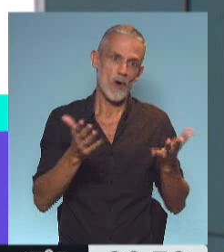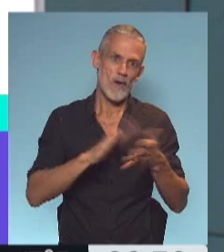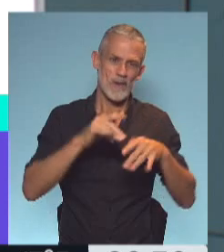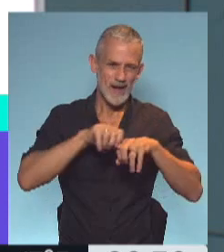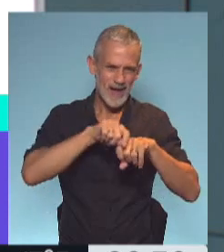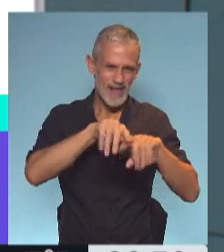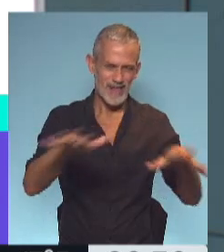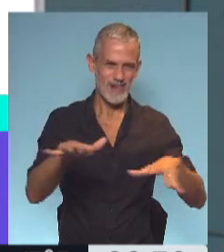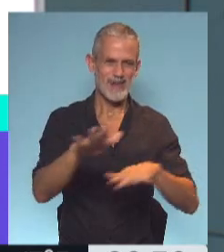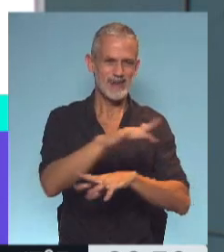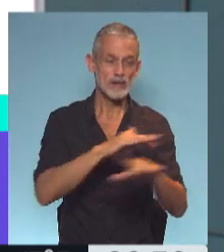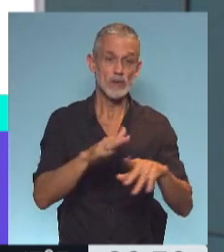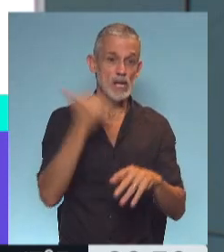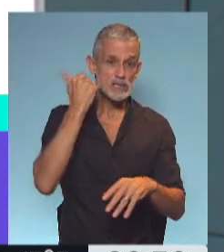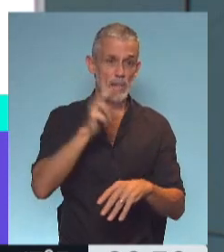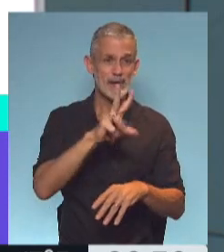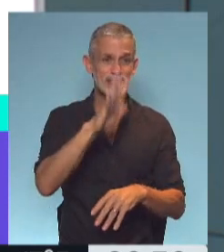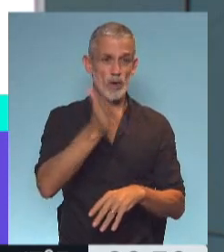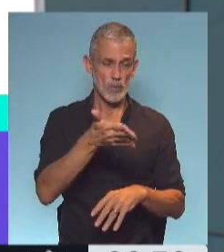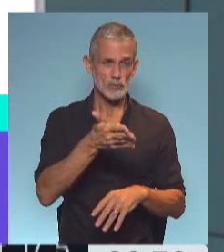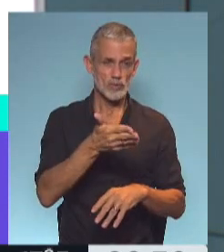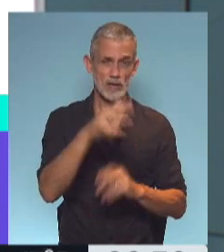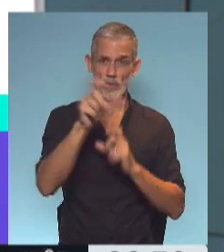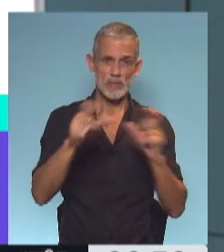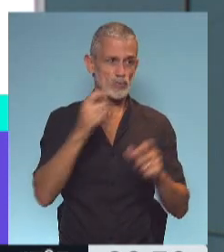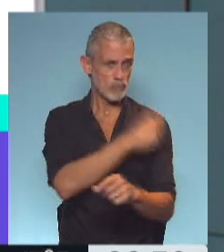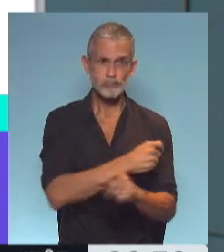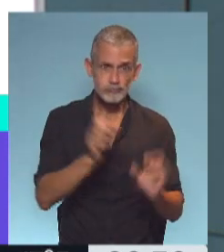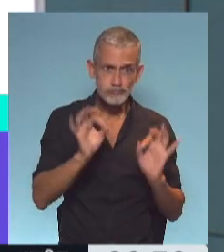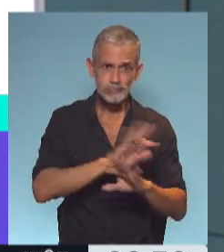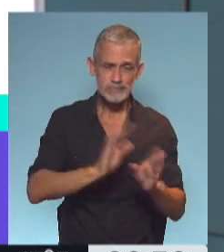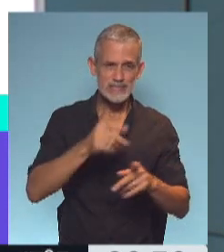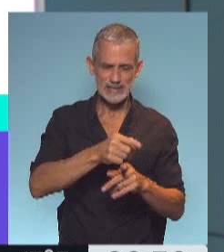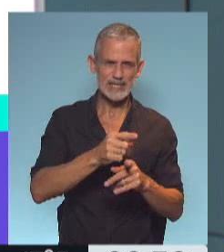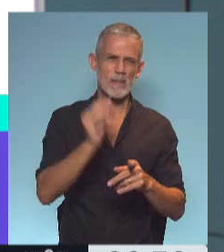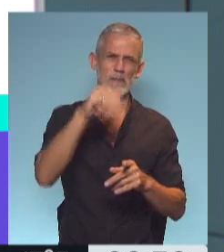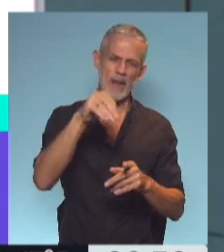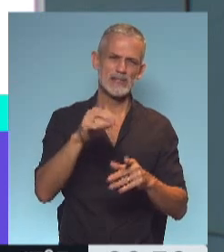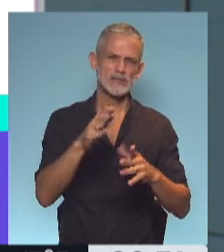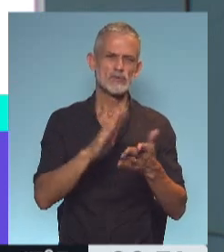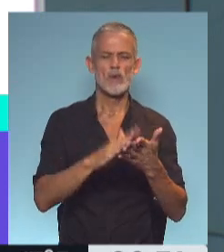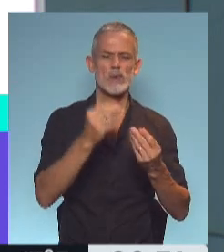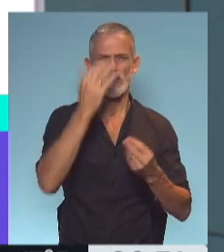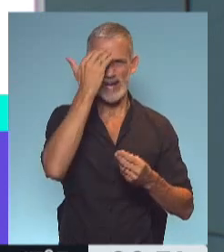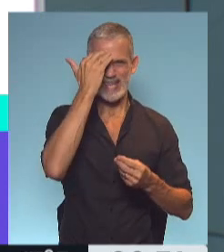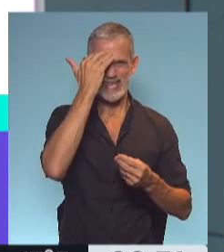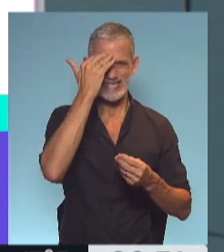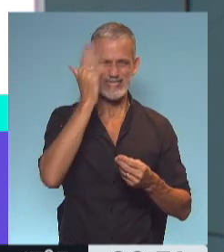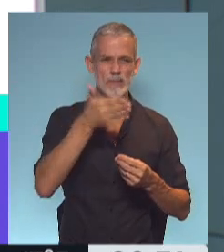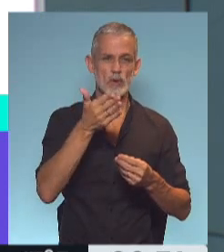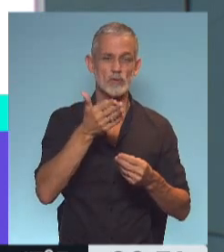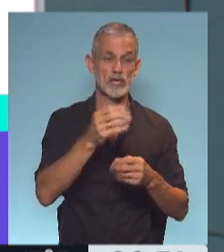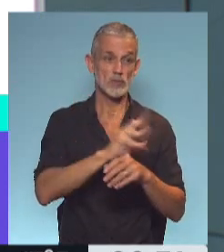tanto, independientemente de tener ya un 25% vacunados, a lo que habría que agregarle cuál es el porcentaje que debe ser en torno por lo menos de 15% que tuvieron